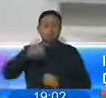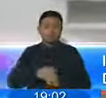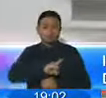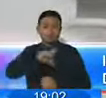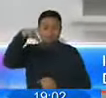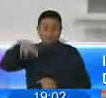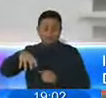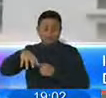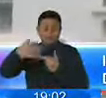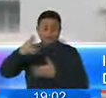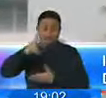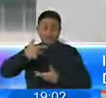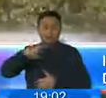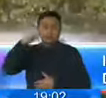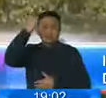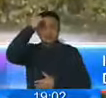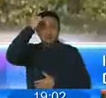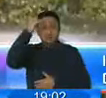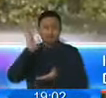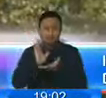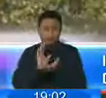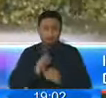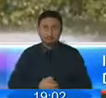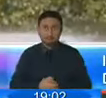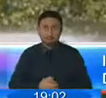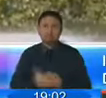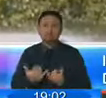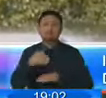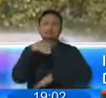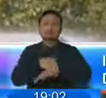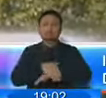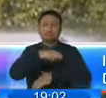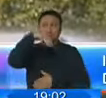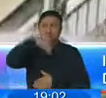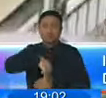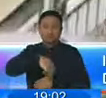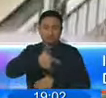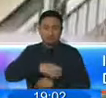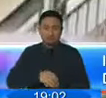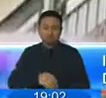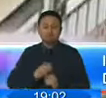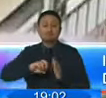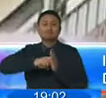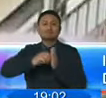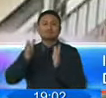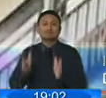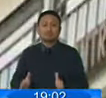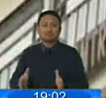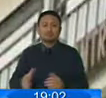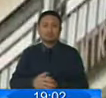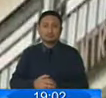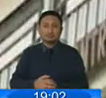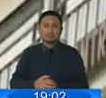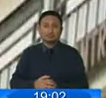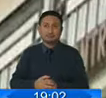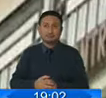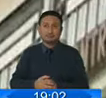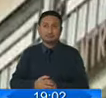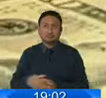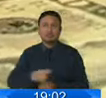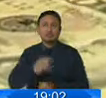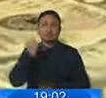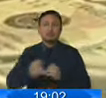régimen adeuda al IES. Y precisamente en horas de la tarde de este martes, la Contraloría en el informe final ratificó